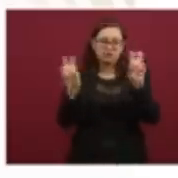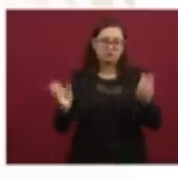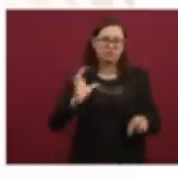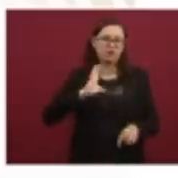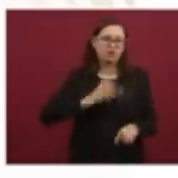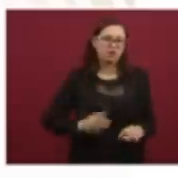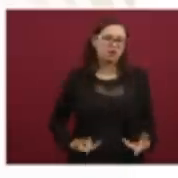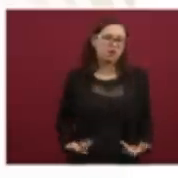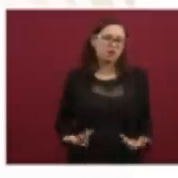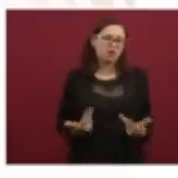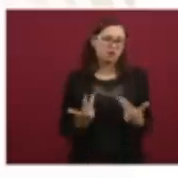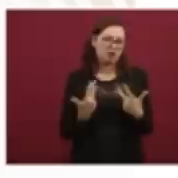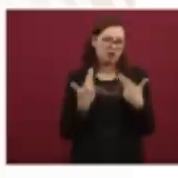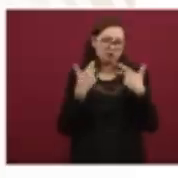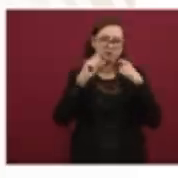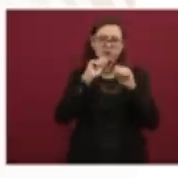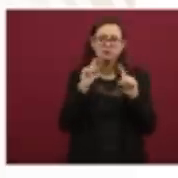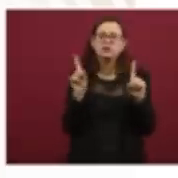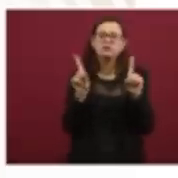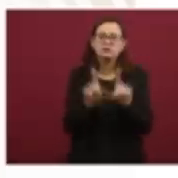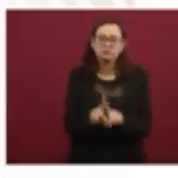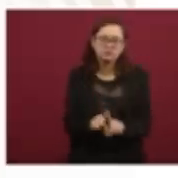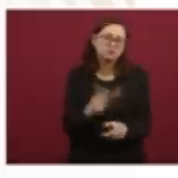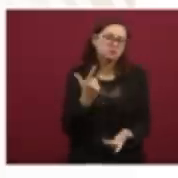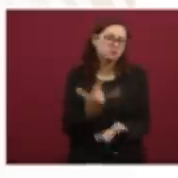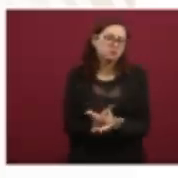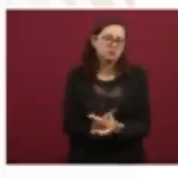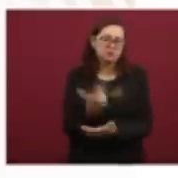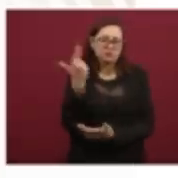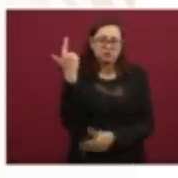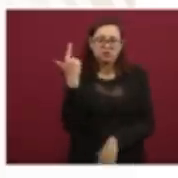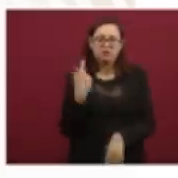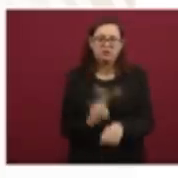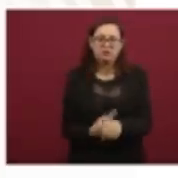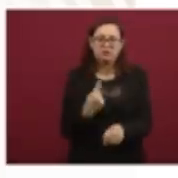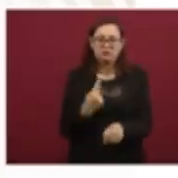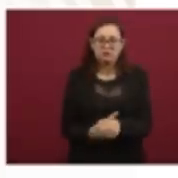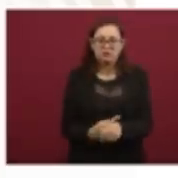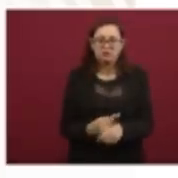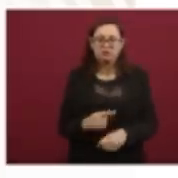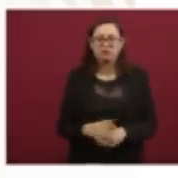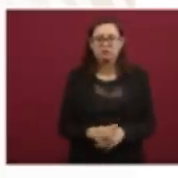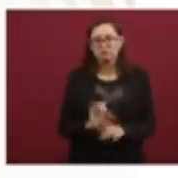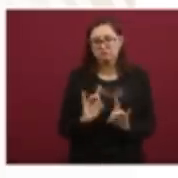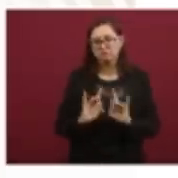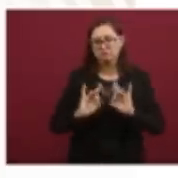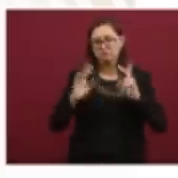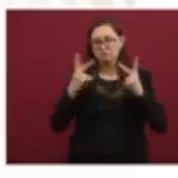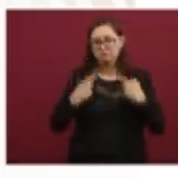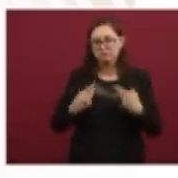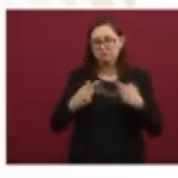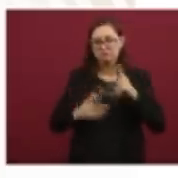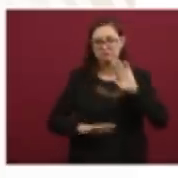que es otra de las patologías más importantes por sus efectos en mortalidad y desde luego